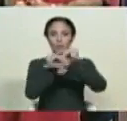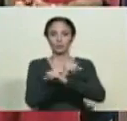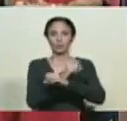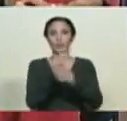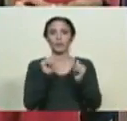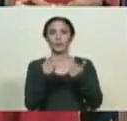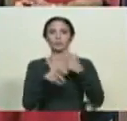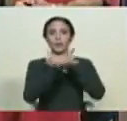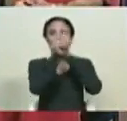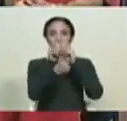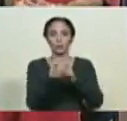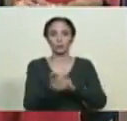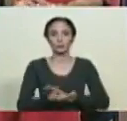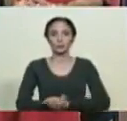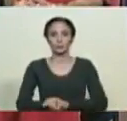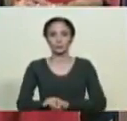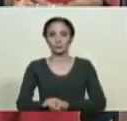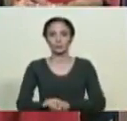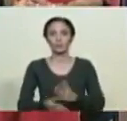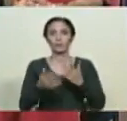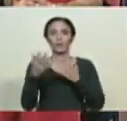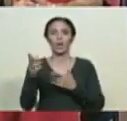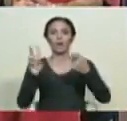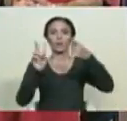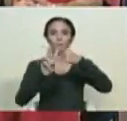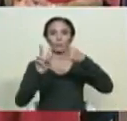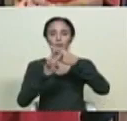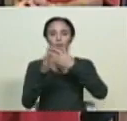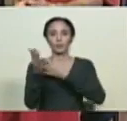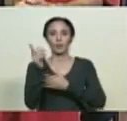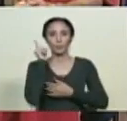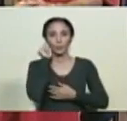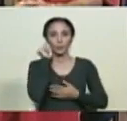de preguntas. Melanie Moncada, por Venezolana de Televisión.